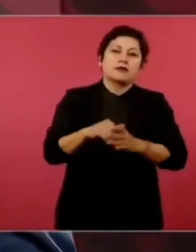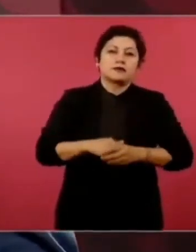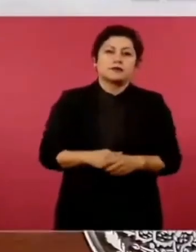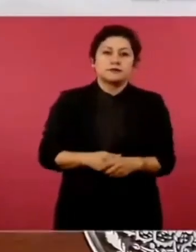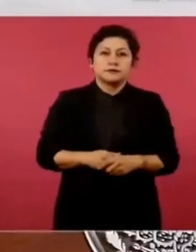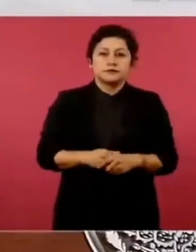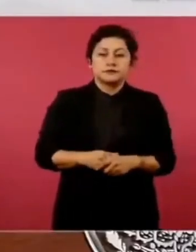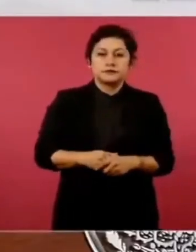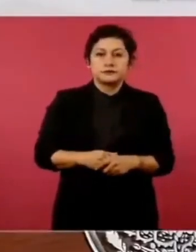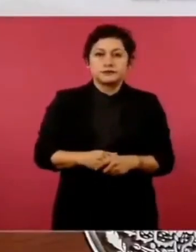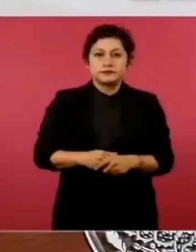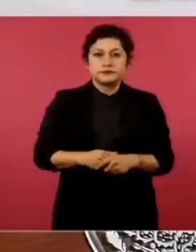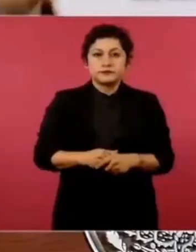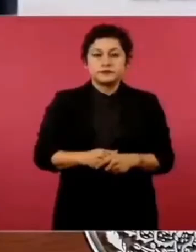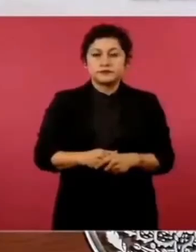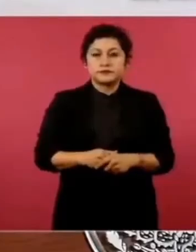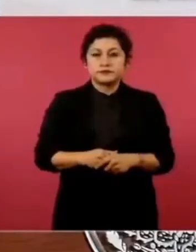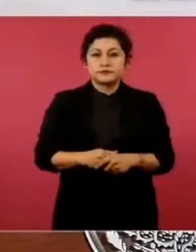y